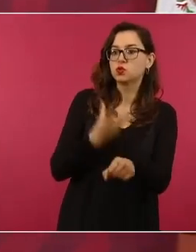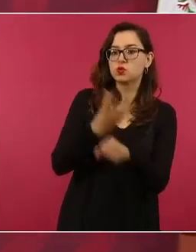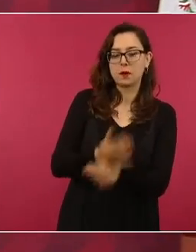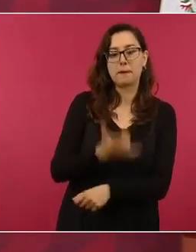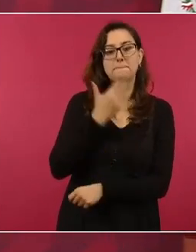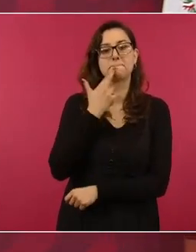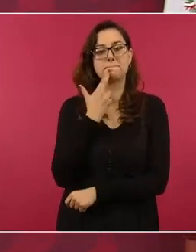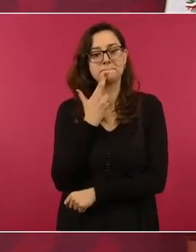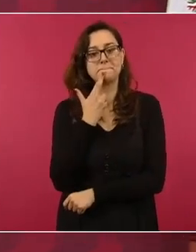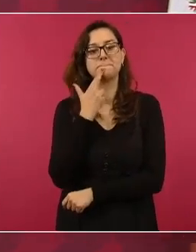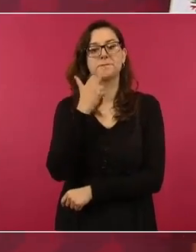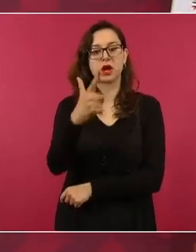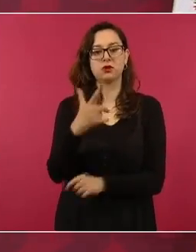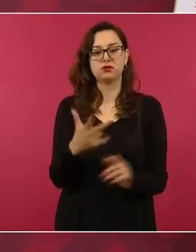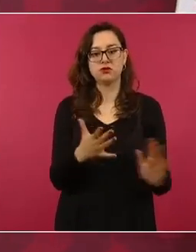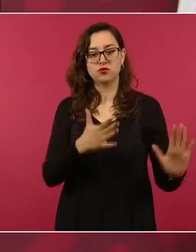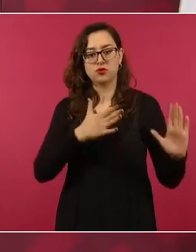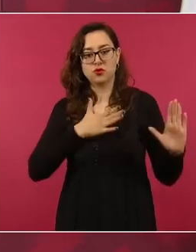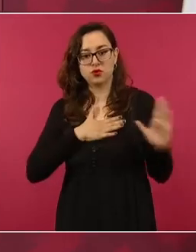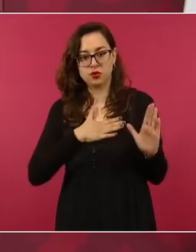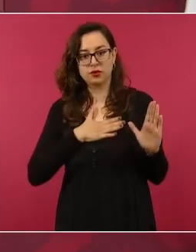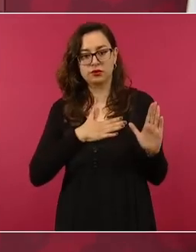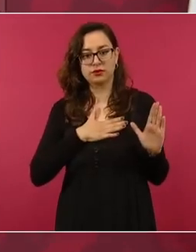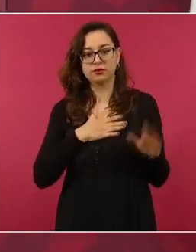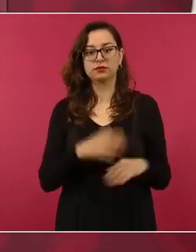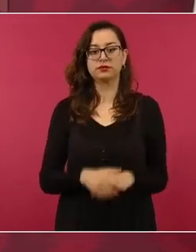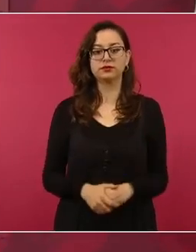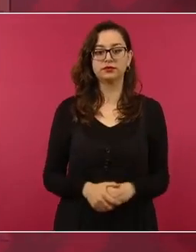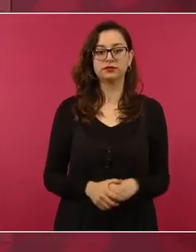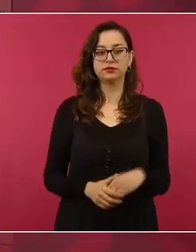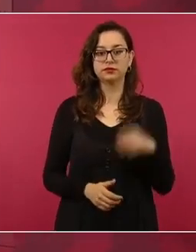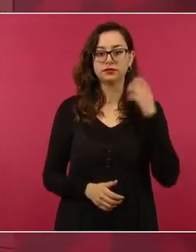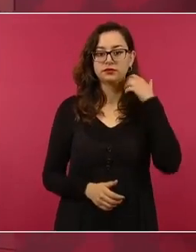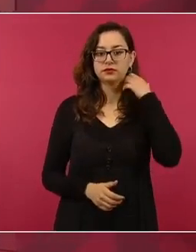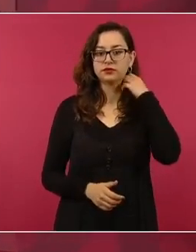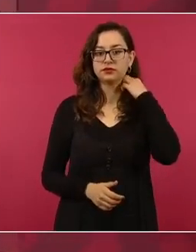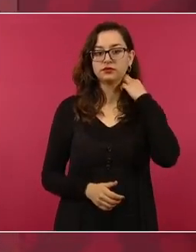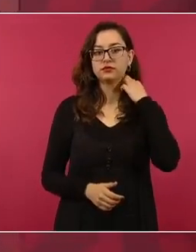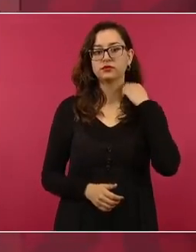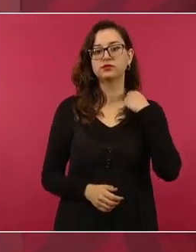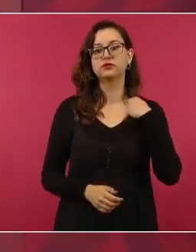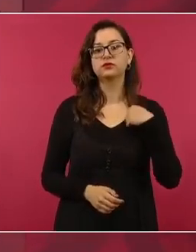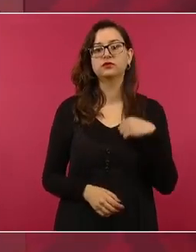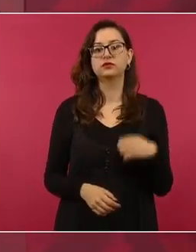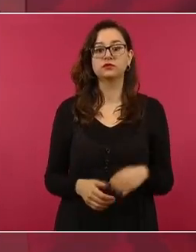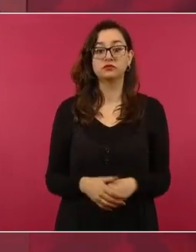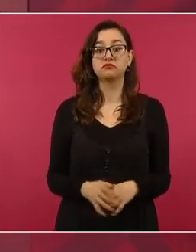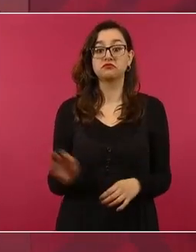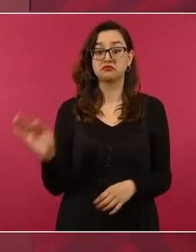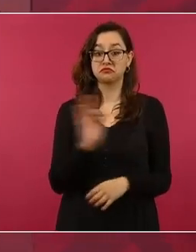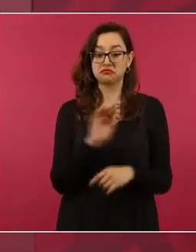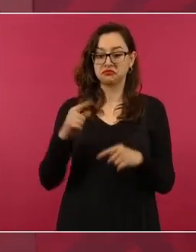compromiso. Si no lo logramos, vamos a tener tache.